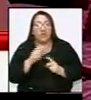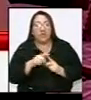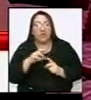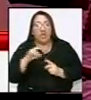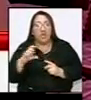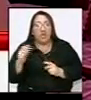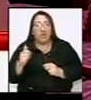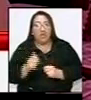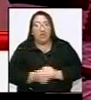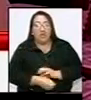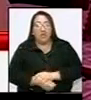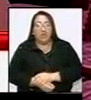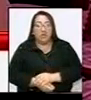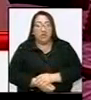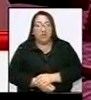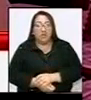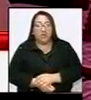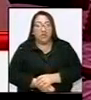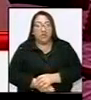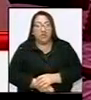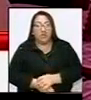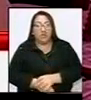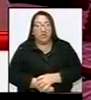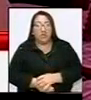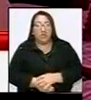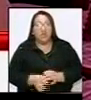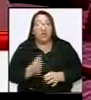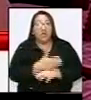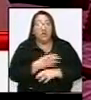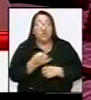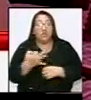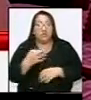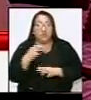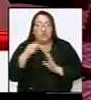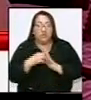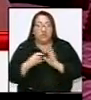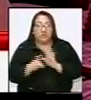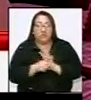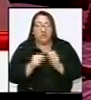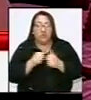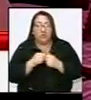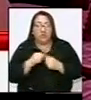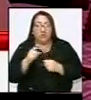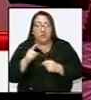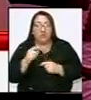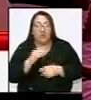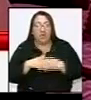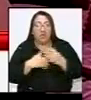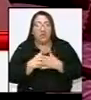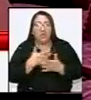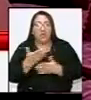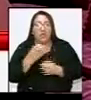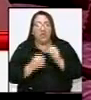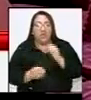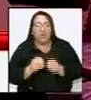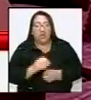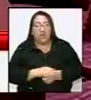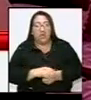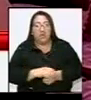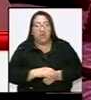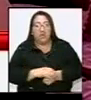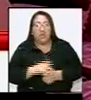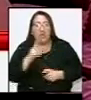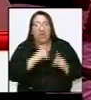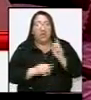Contraloría referido a, basado en varios proyectos de ley, en virtud de los cuales se propone modificar